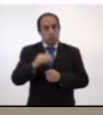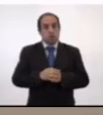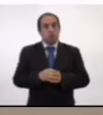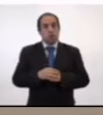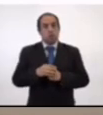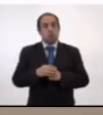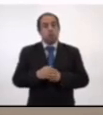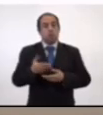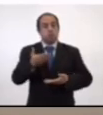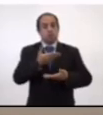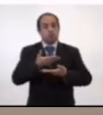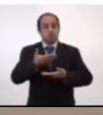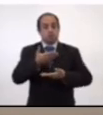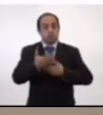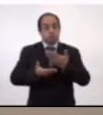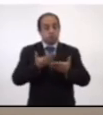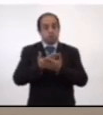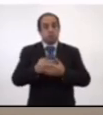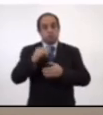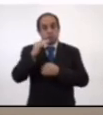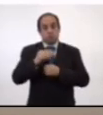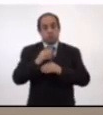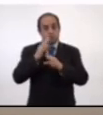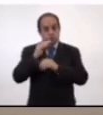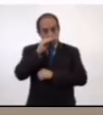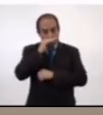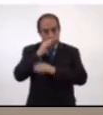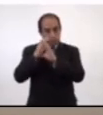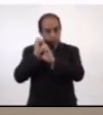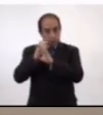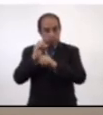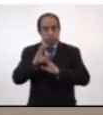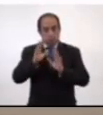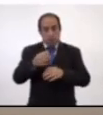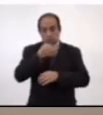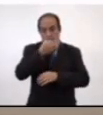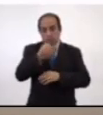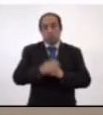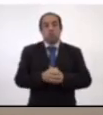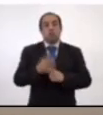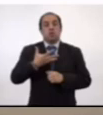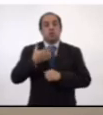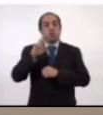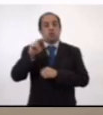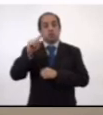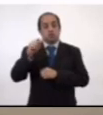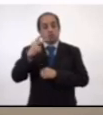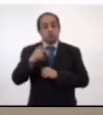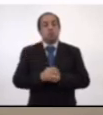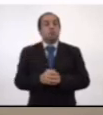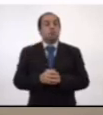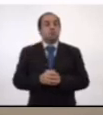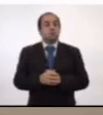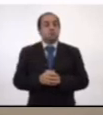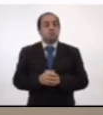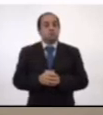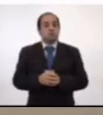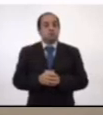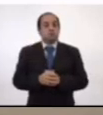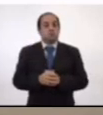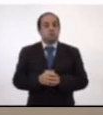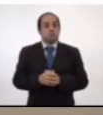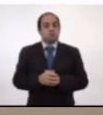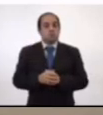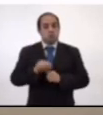con carril confinado, con las 4 paradas que ya mencioné, y el servicio ordinario de RTP y concesionado y las empresas